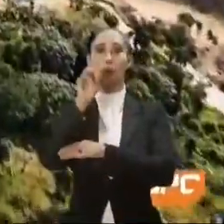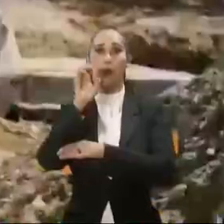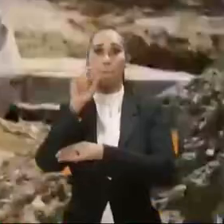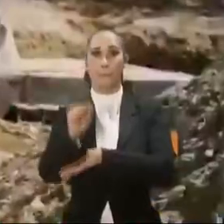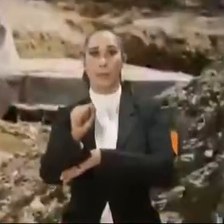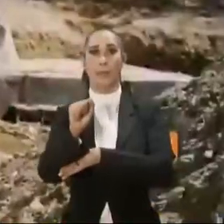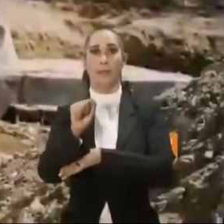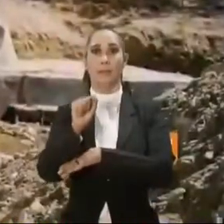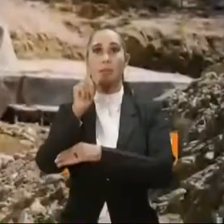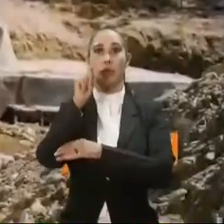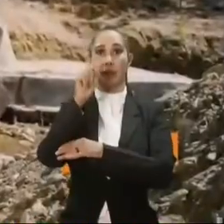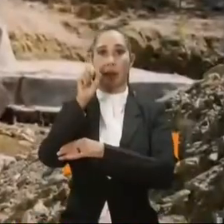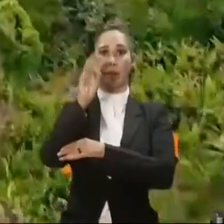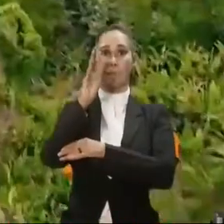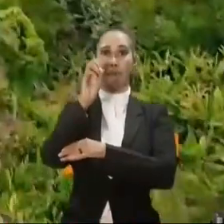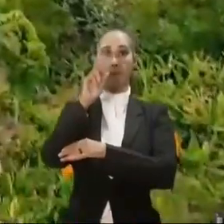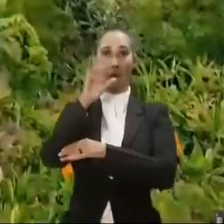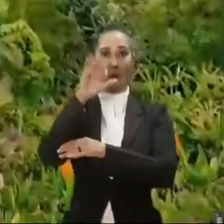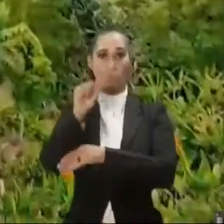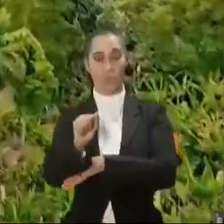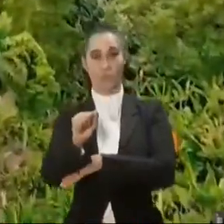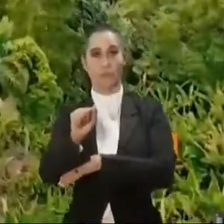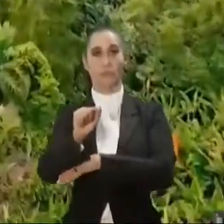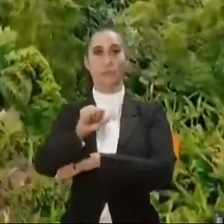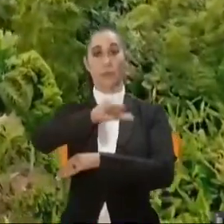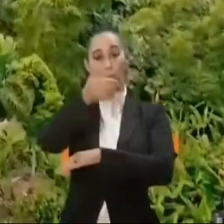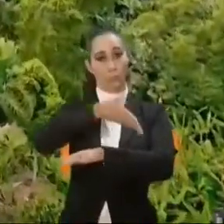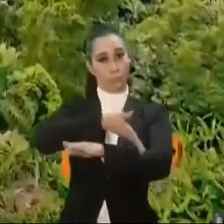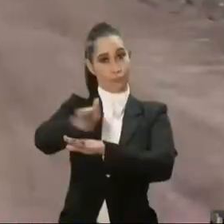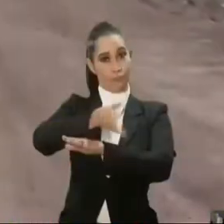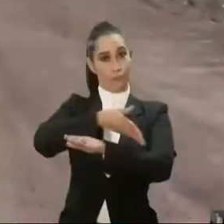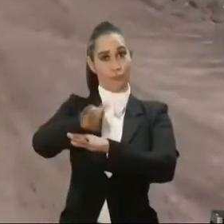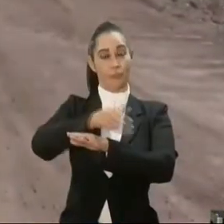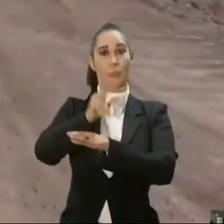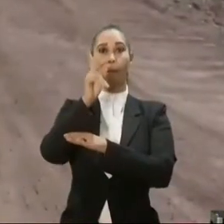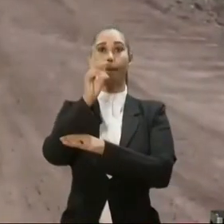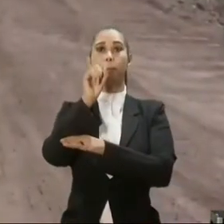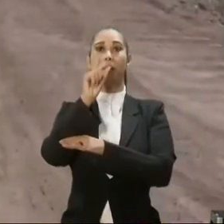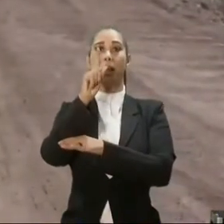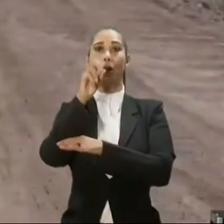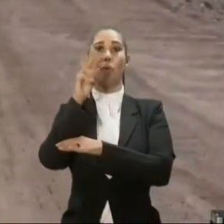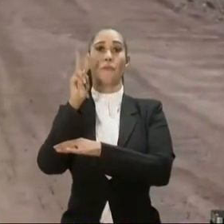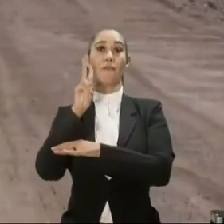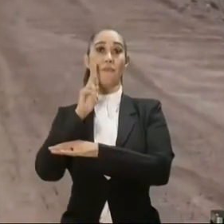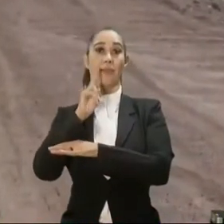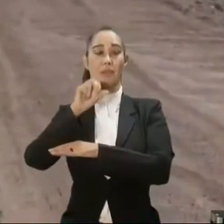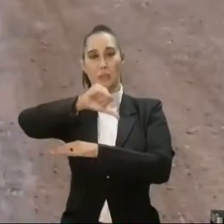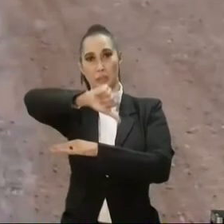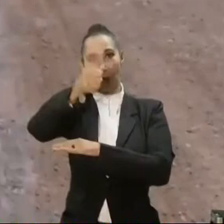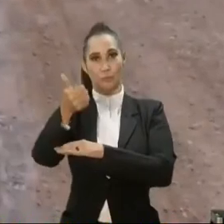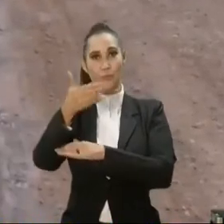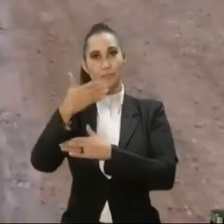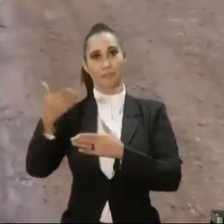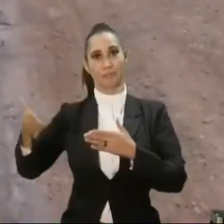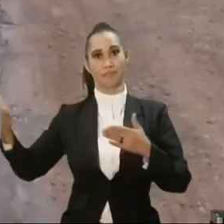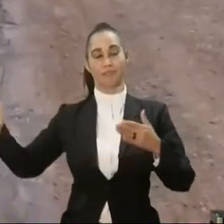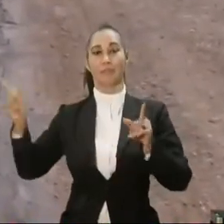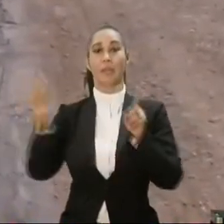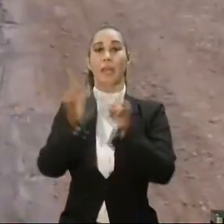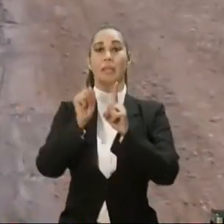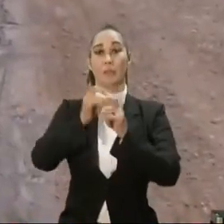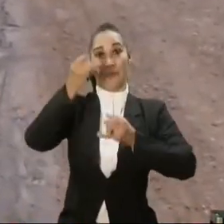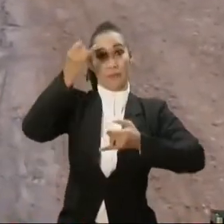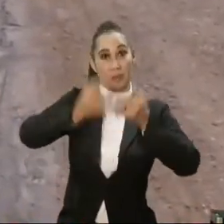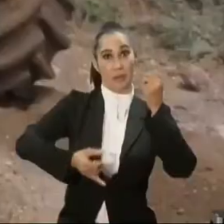mirabal de tamboril la carretera higo de agua para lo alto la carretera palo verde la setenta entre otras también